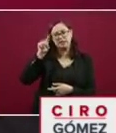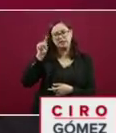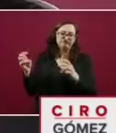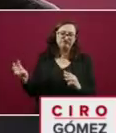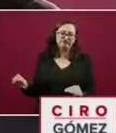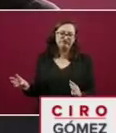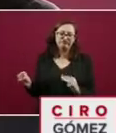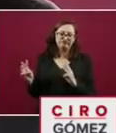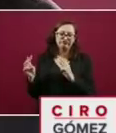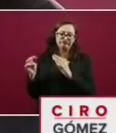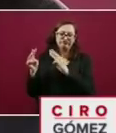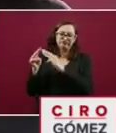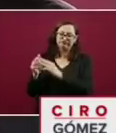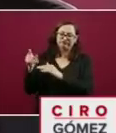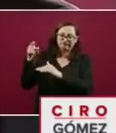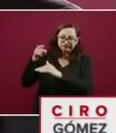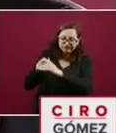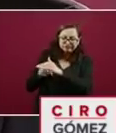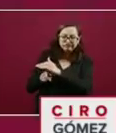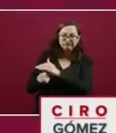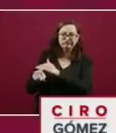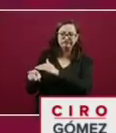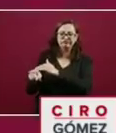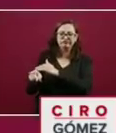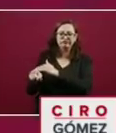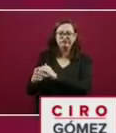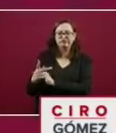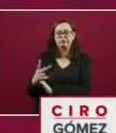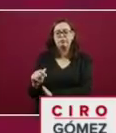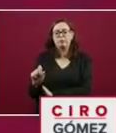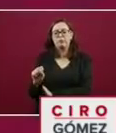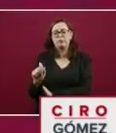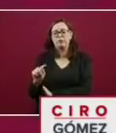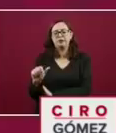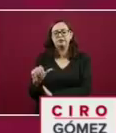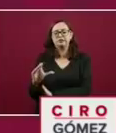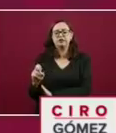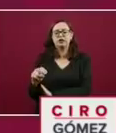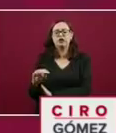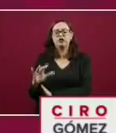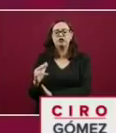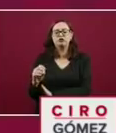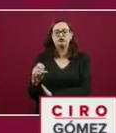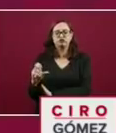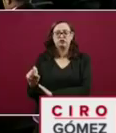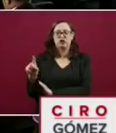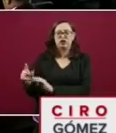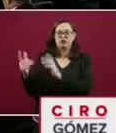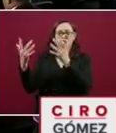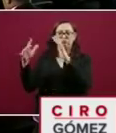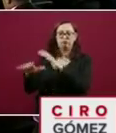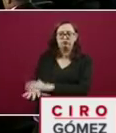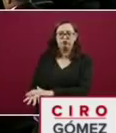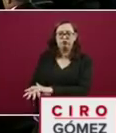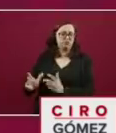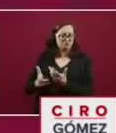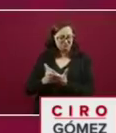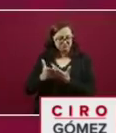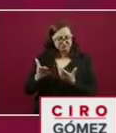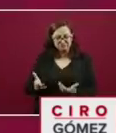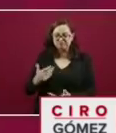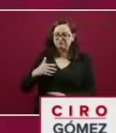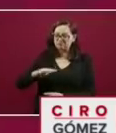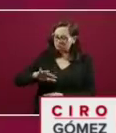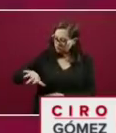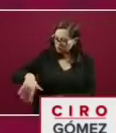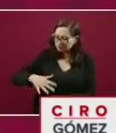enterrados en la mina de pasta de Conchos desde el 2006. Es